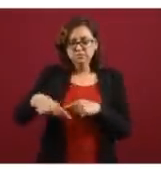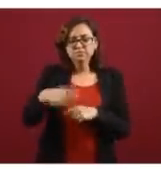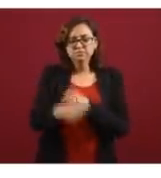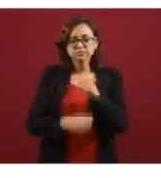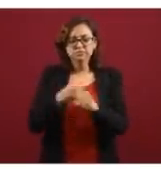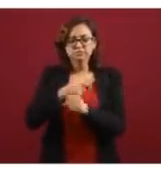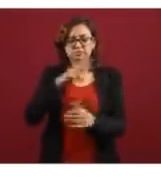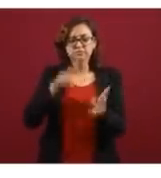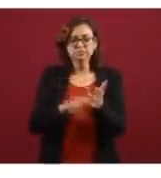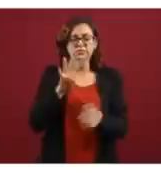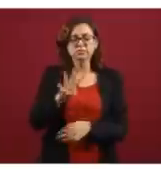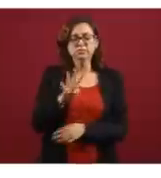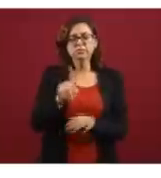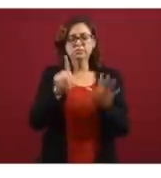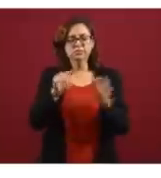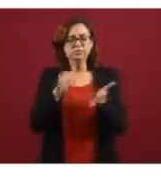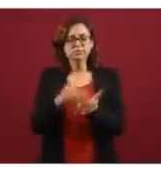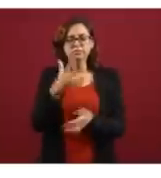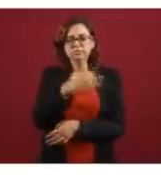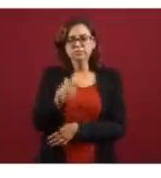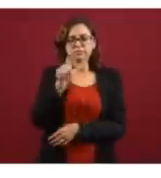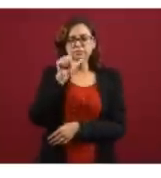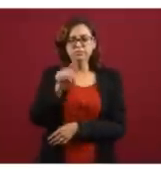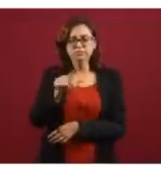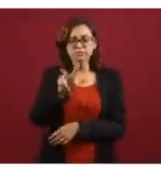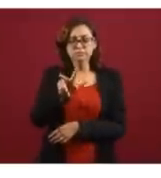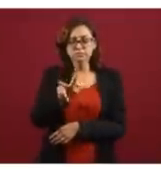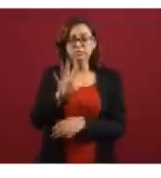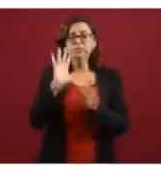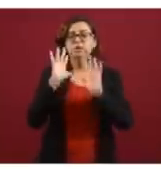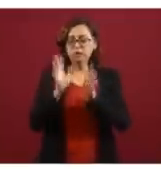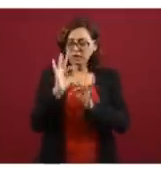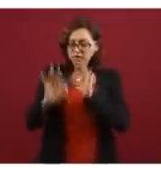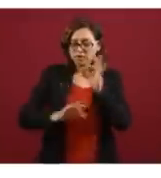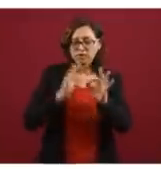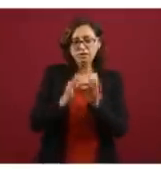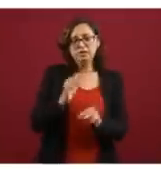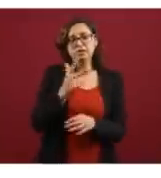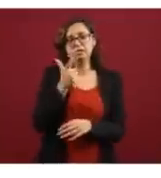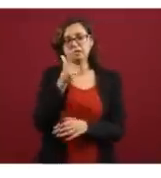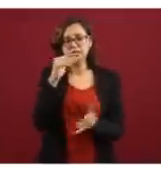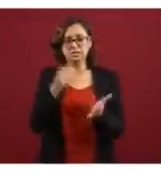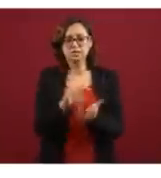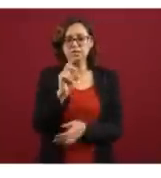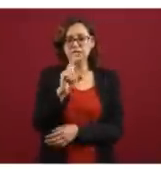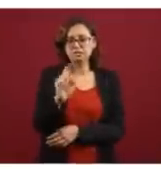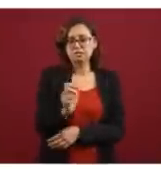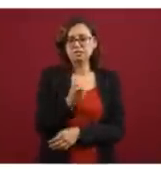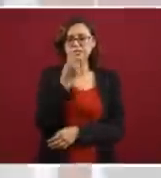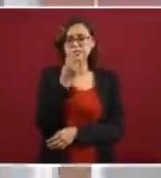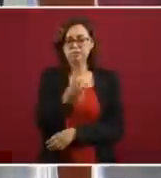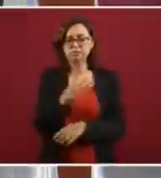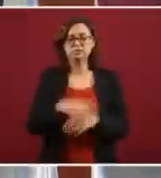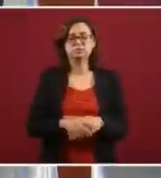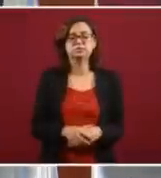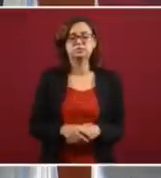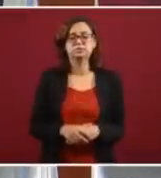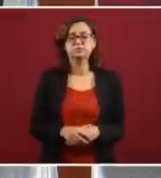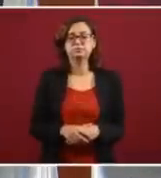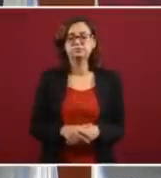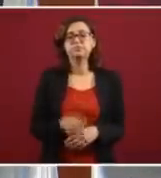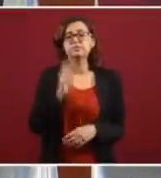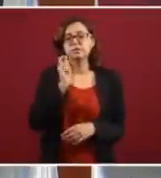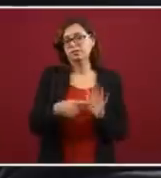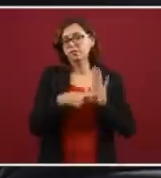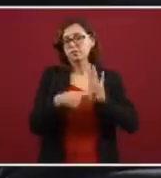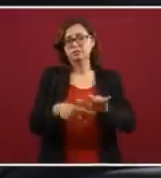han registrado 7.518, de las cuales ya están concluidas 7.033. Aquí se mantiene una tendencia